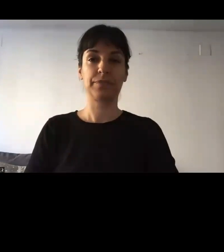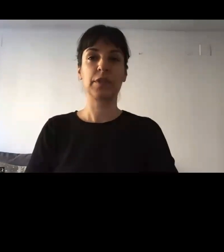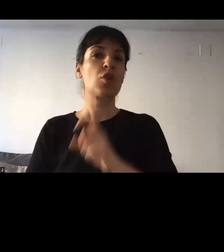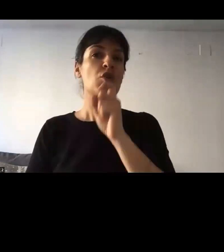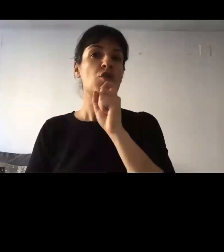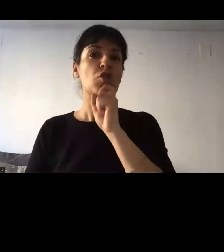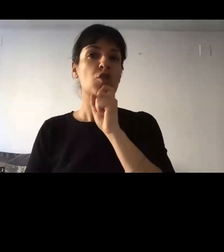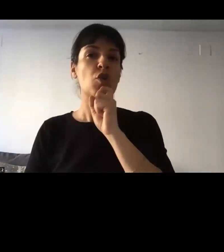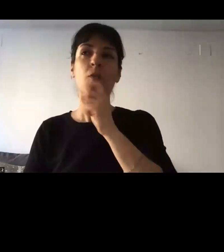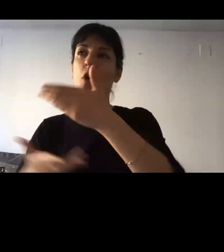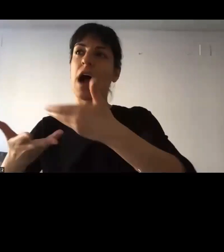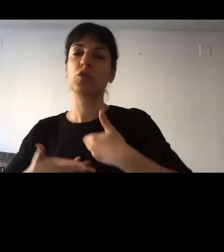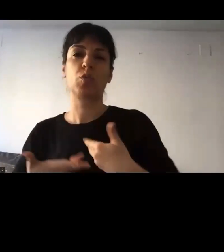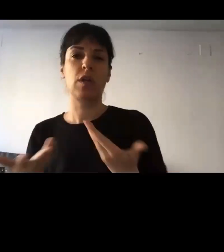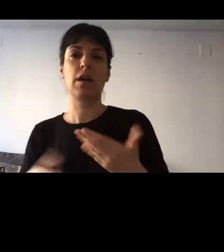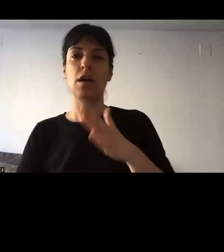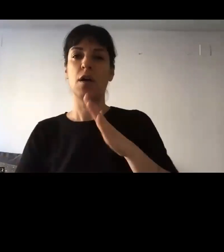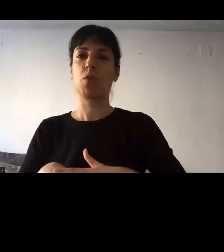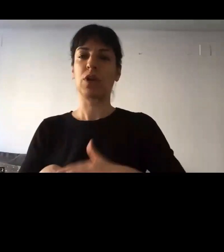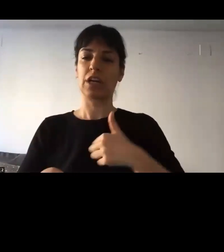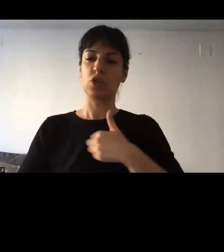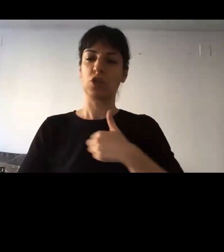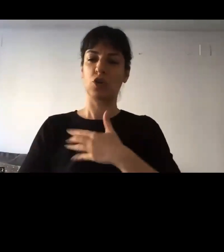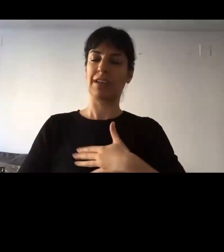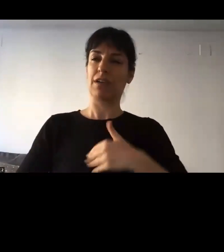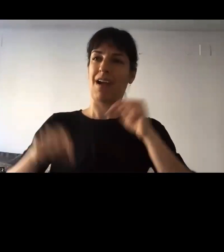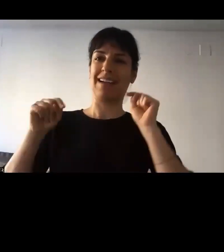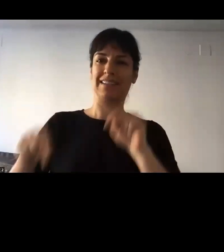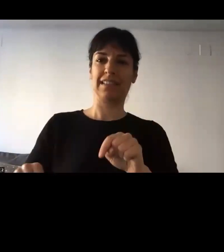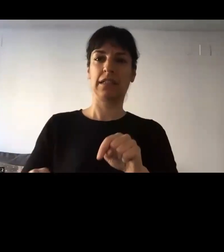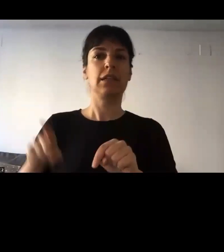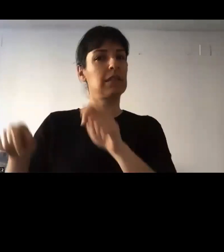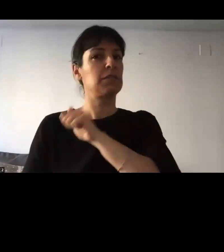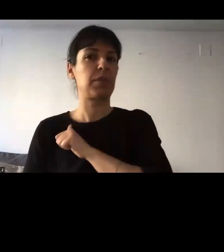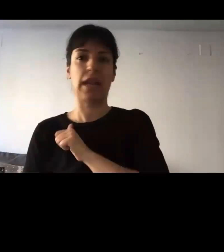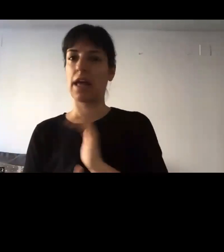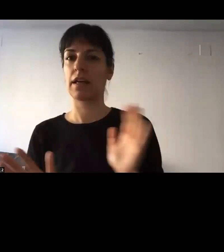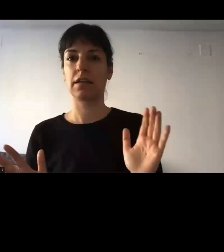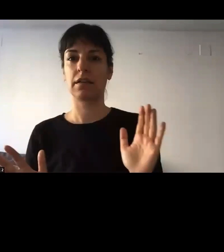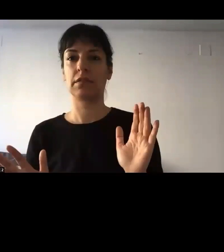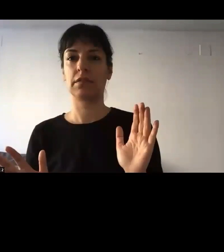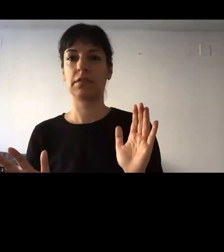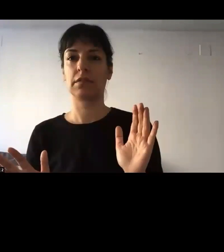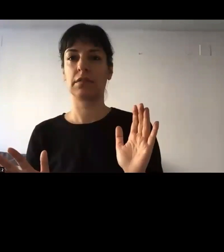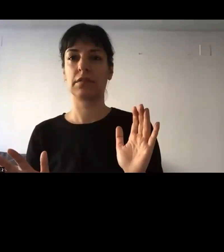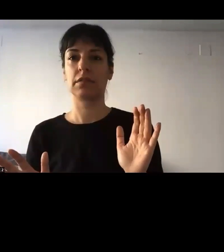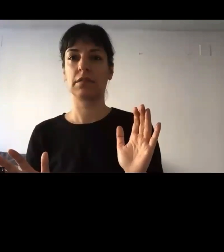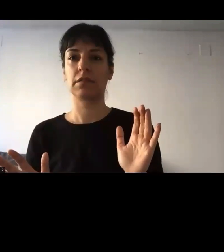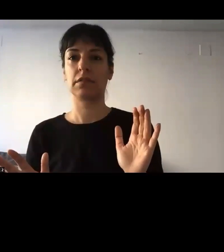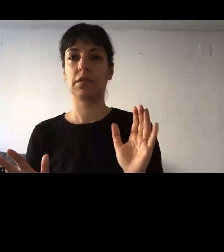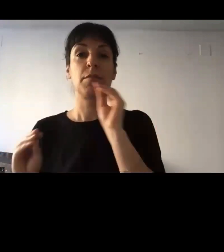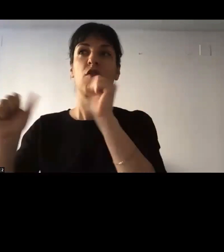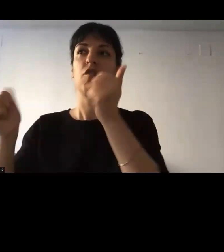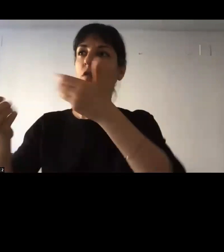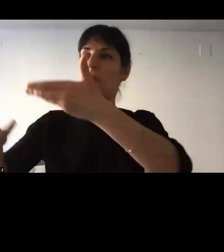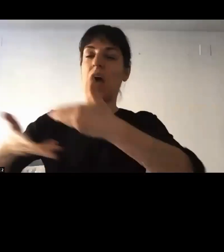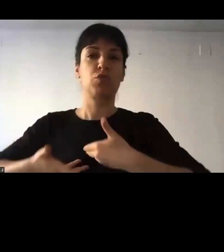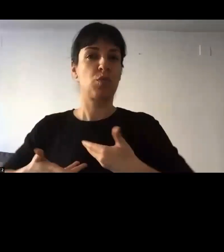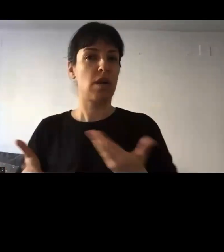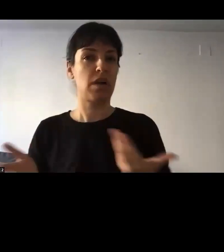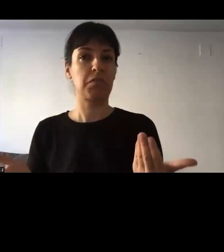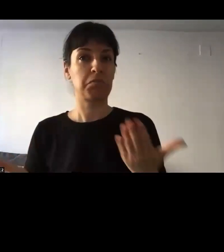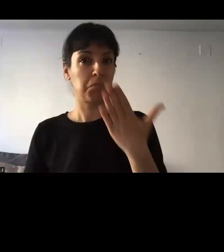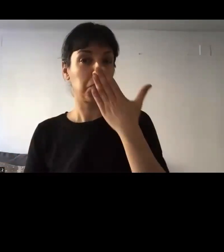por qué yo lo quería hacer así. Y ellos simplemente pues me ayudaban de la mejor forma que podían. Y la verdad es que